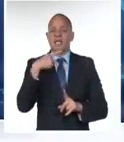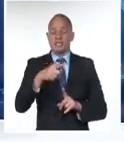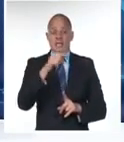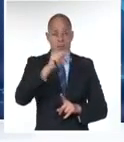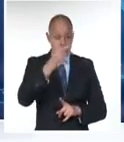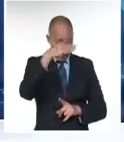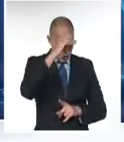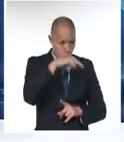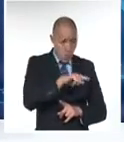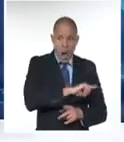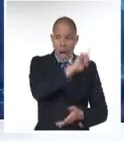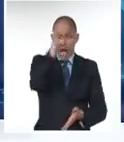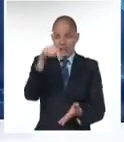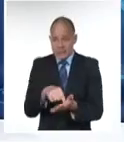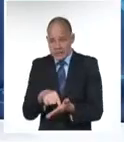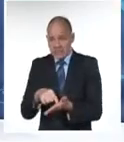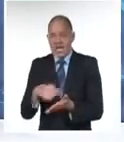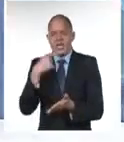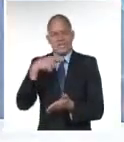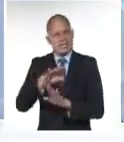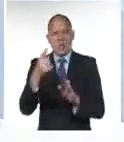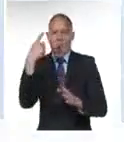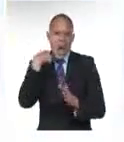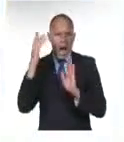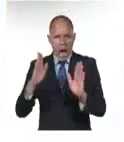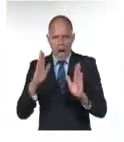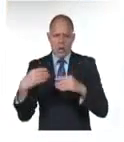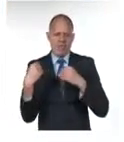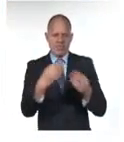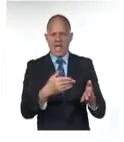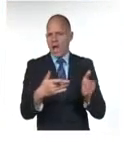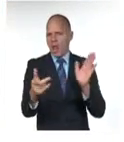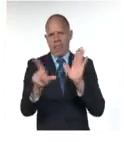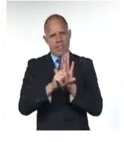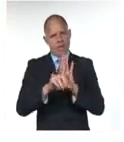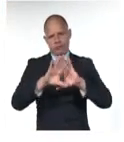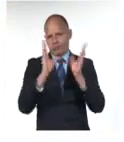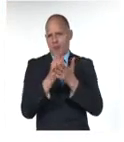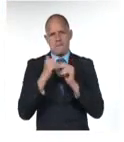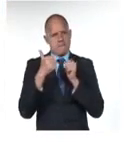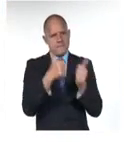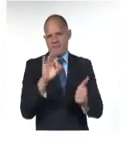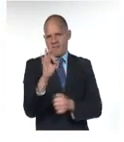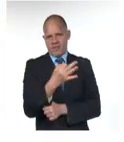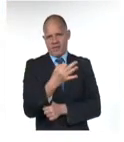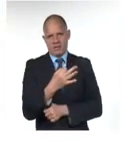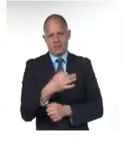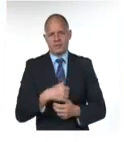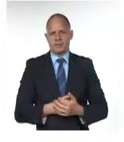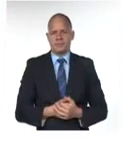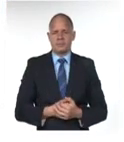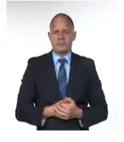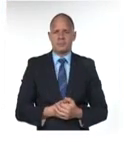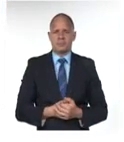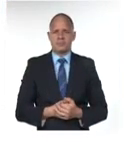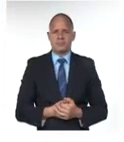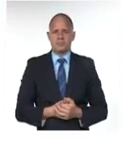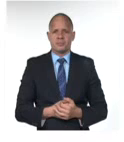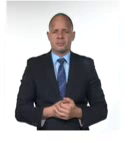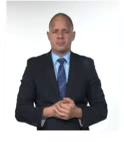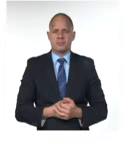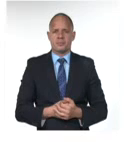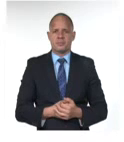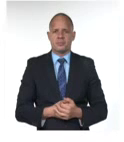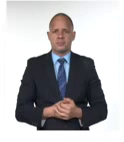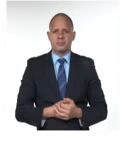posibilidad casi automática al año de haber arribado de ajustar su estatus migratorio y convertirse en residente